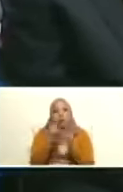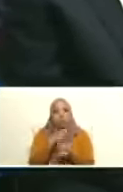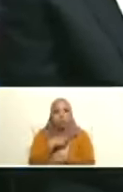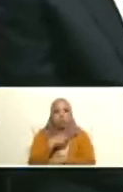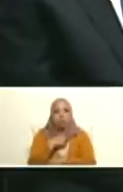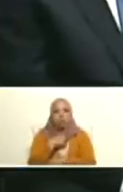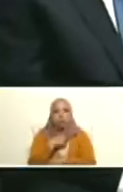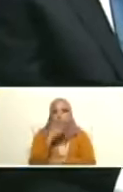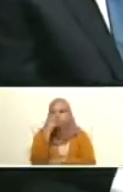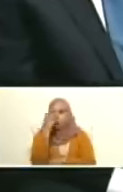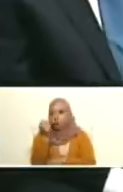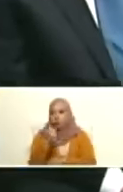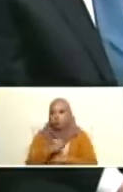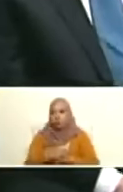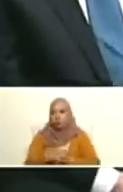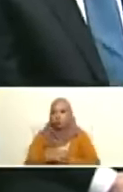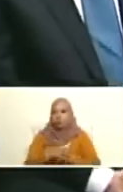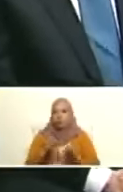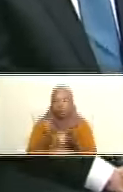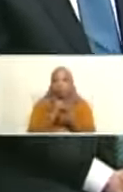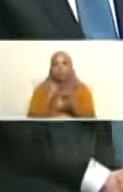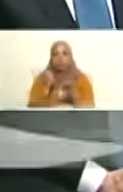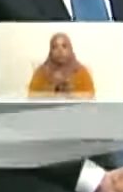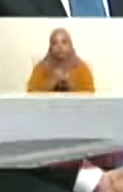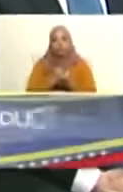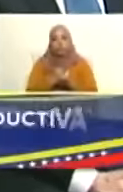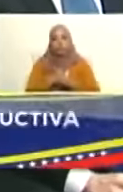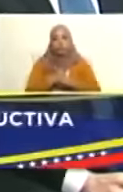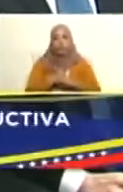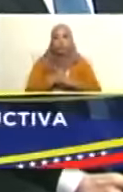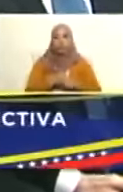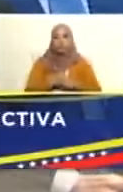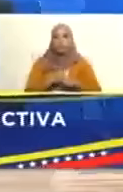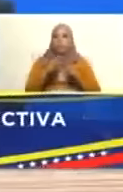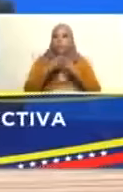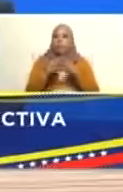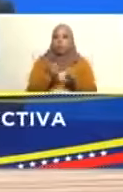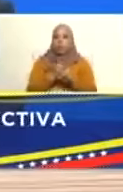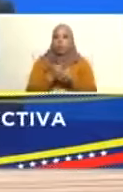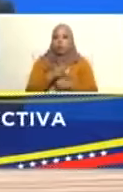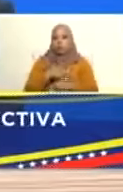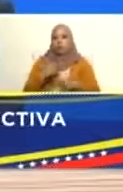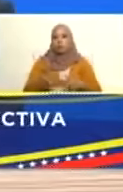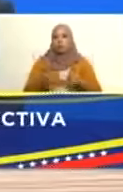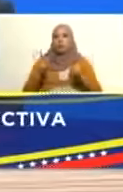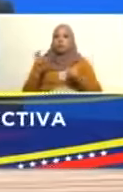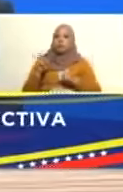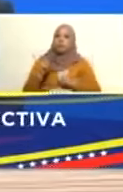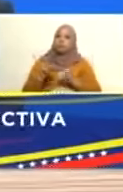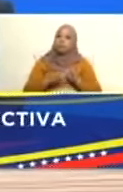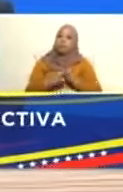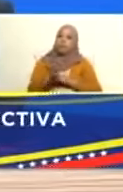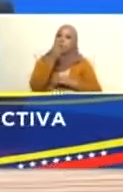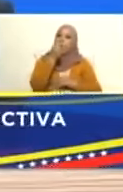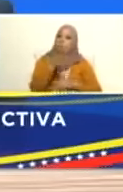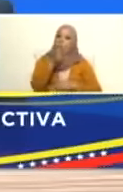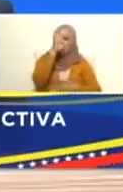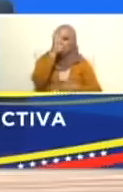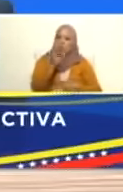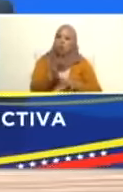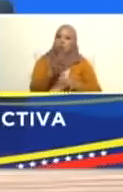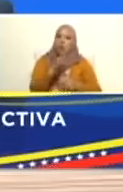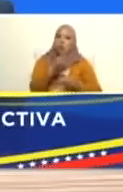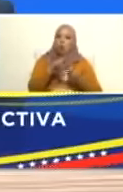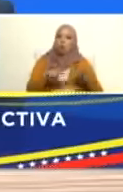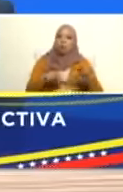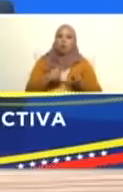Para entendernos, para trabajar. Todo es posible si se hace de buena fe, con